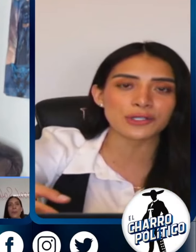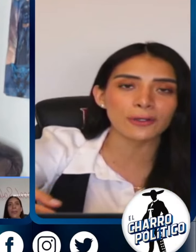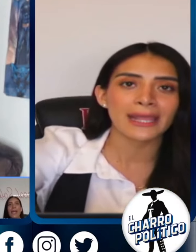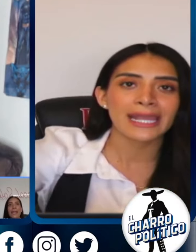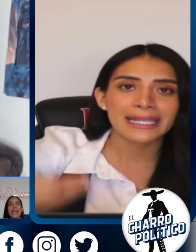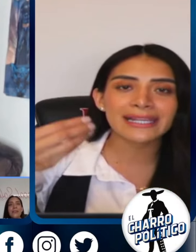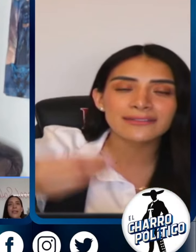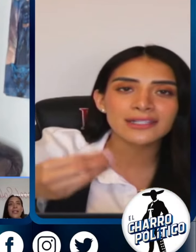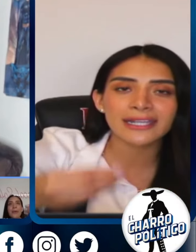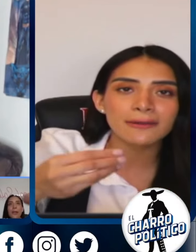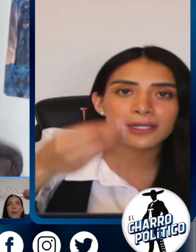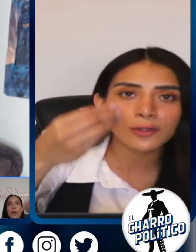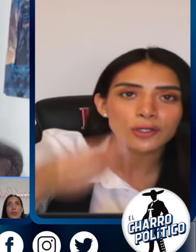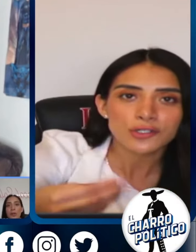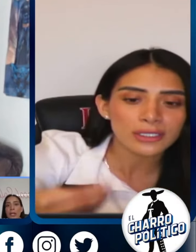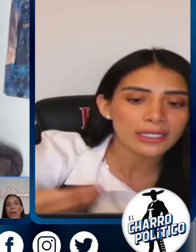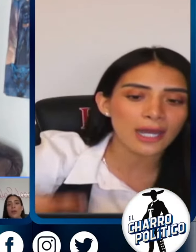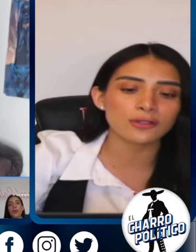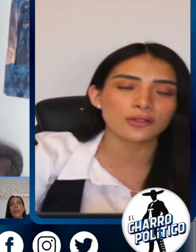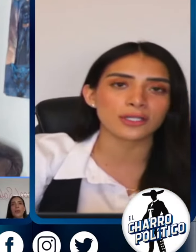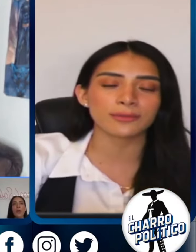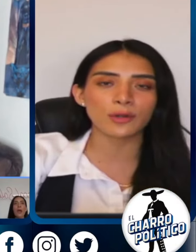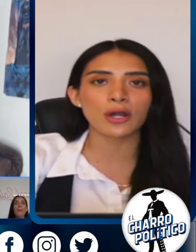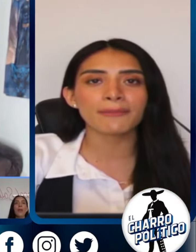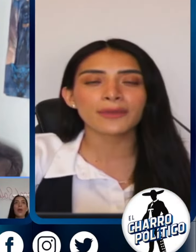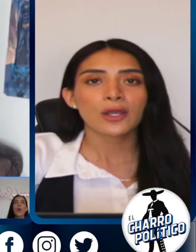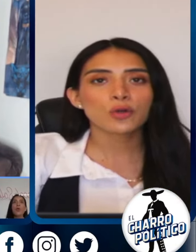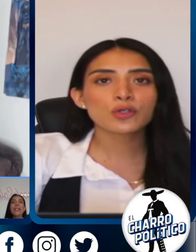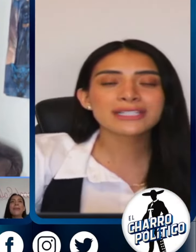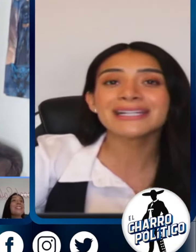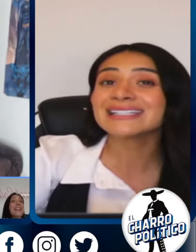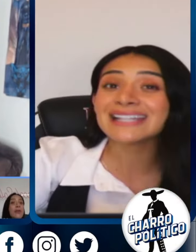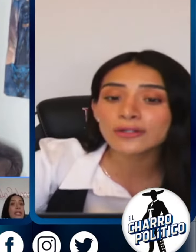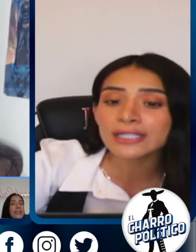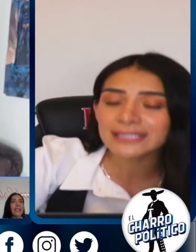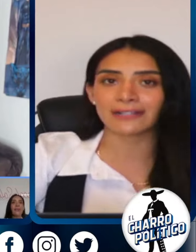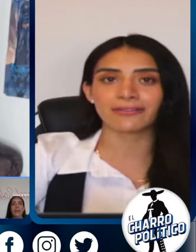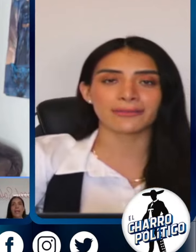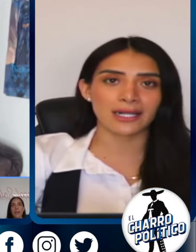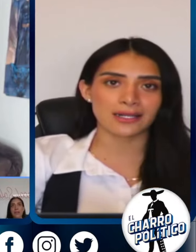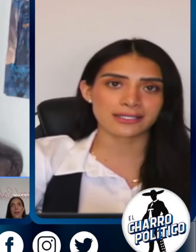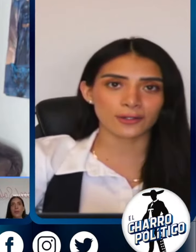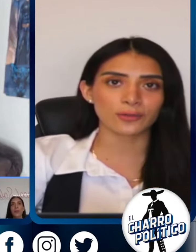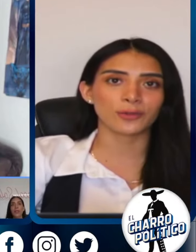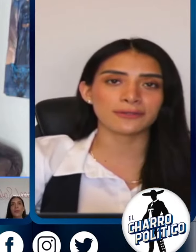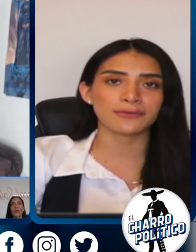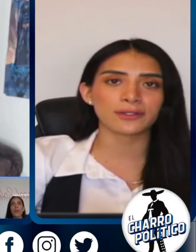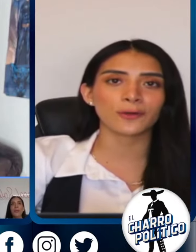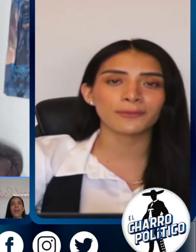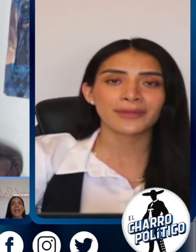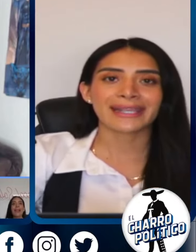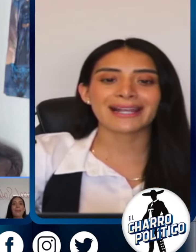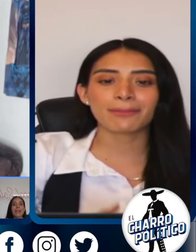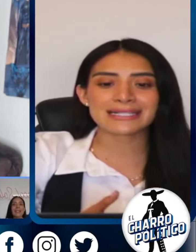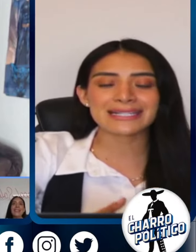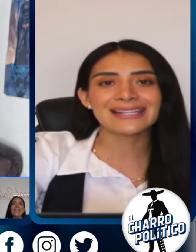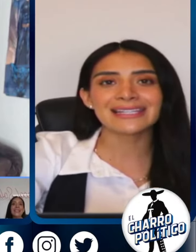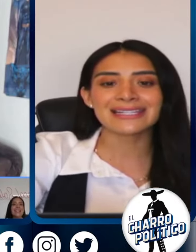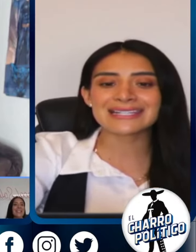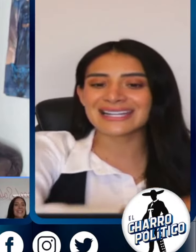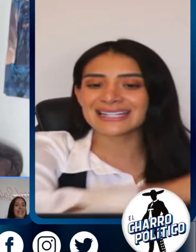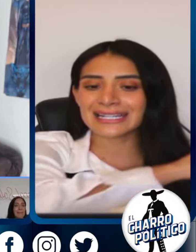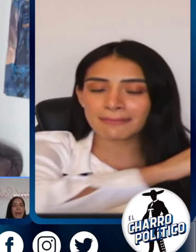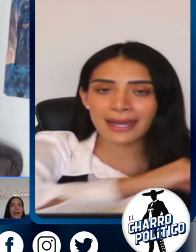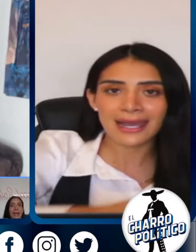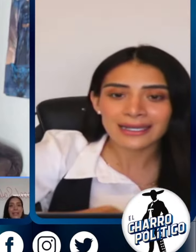información. ¿Y qué tiene que ver Broso y Carlos Loret de Mola? justamente ahorita, familia del charro político, que el presidente